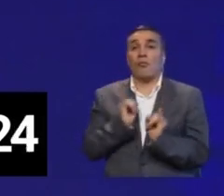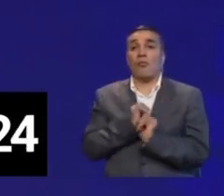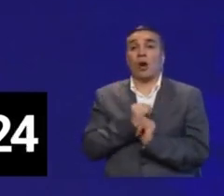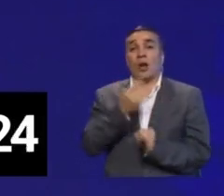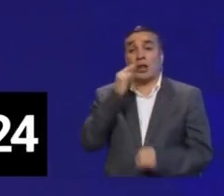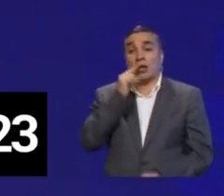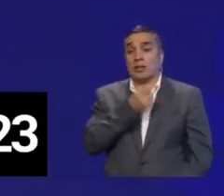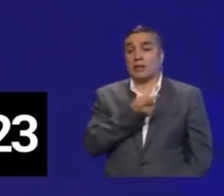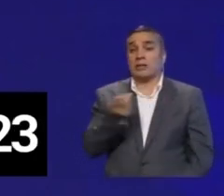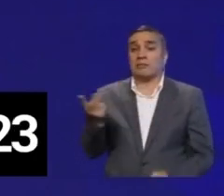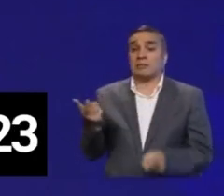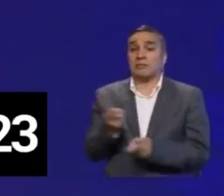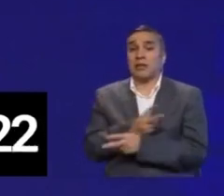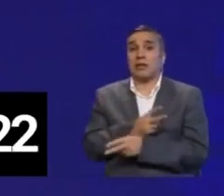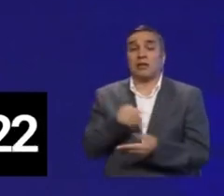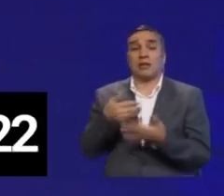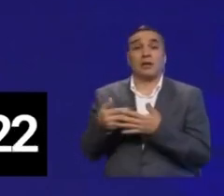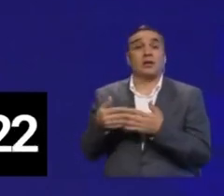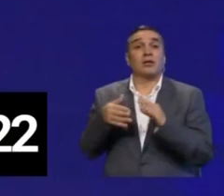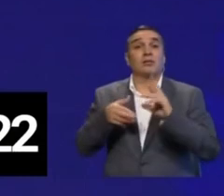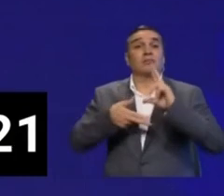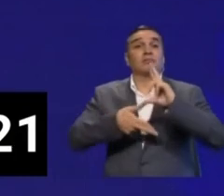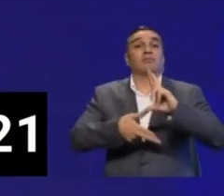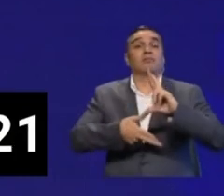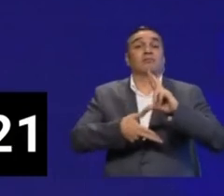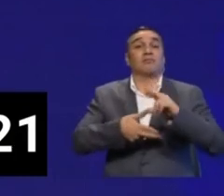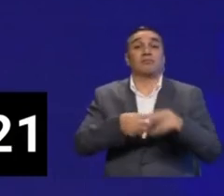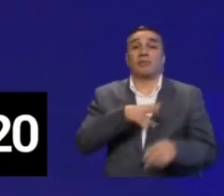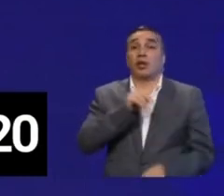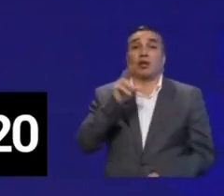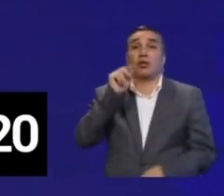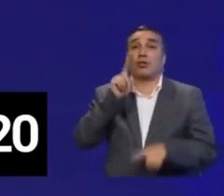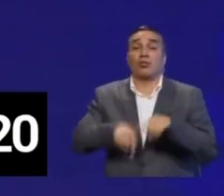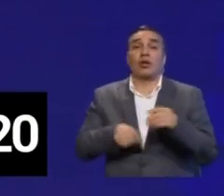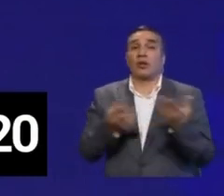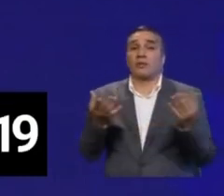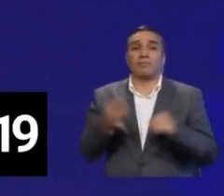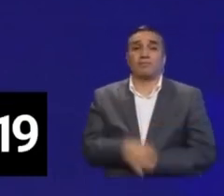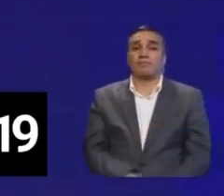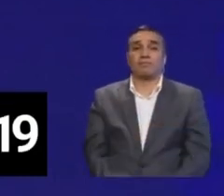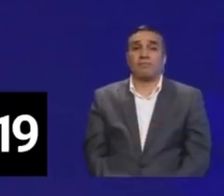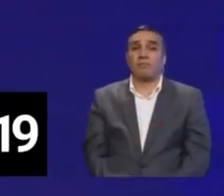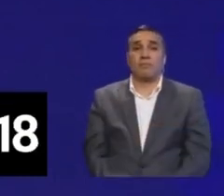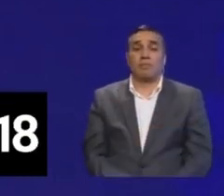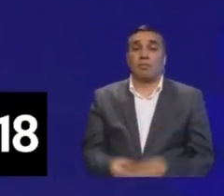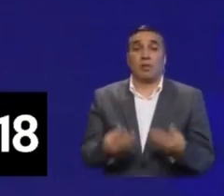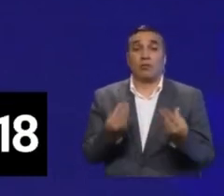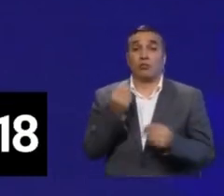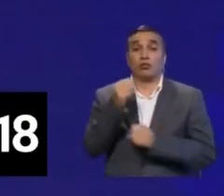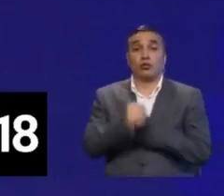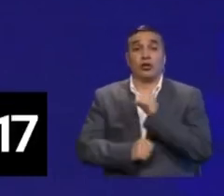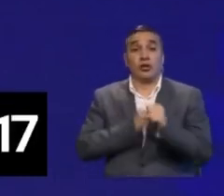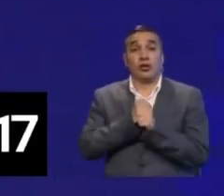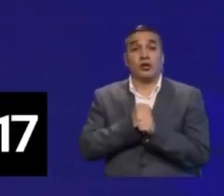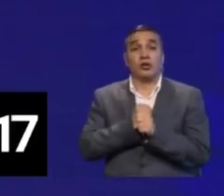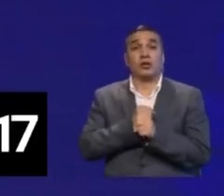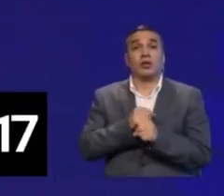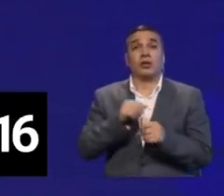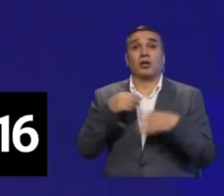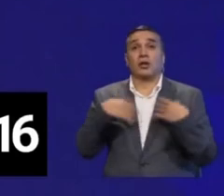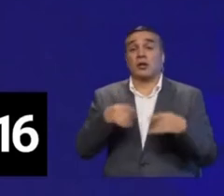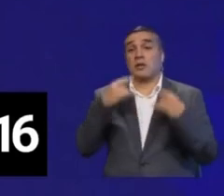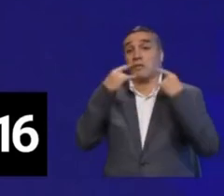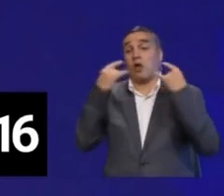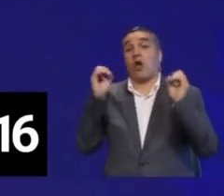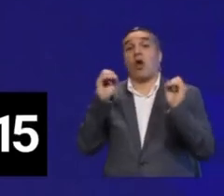infantil en América Latina y no se ha podido durante los años de bonanza, ni el